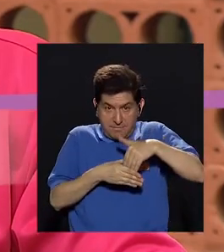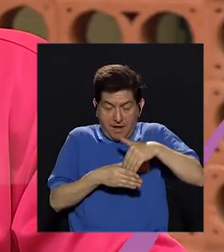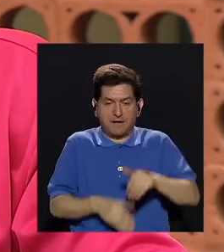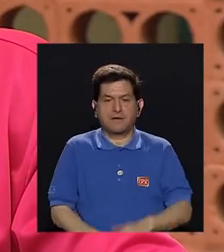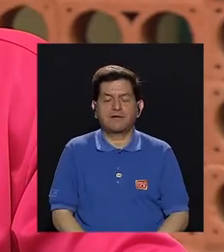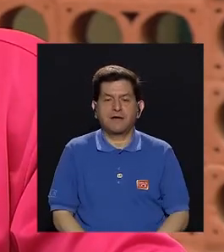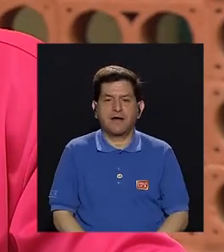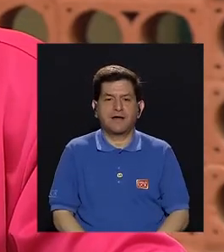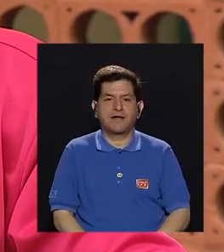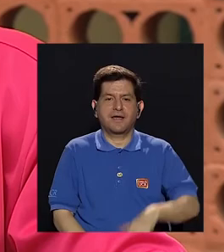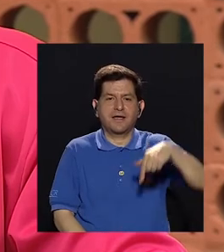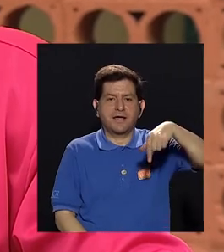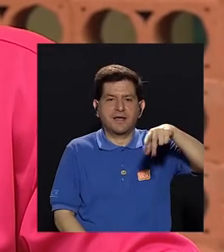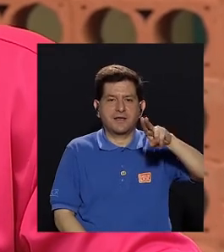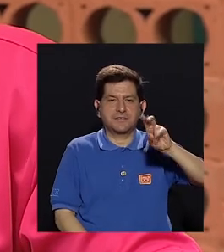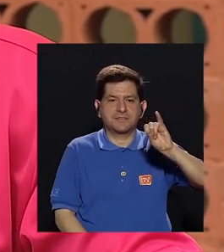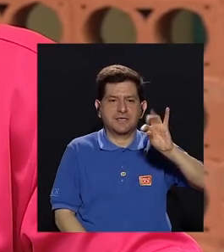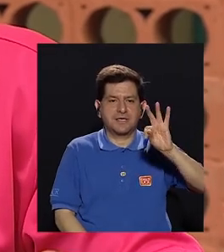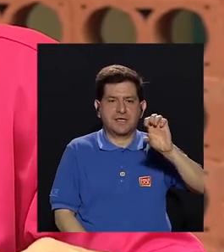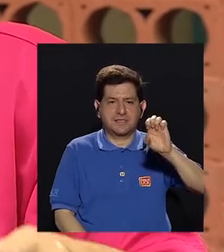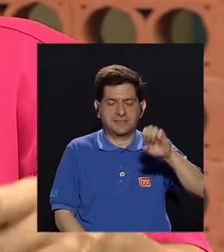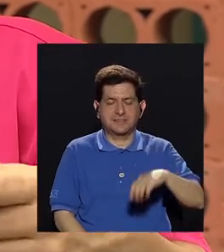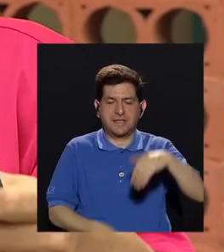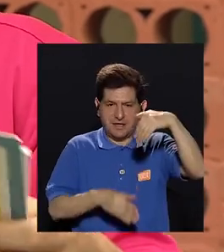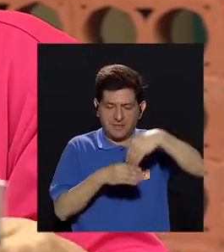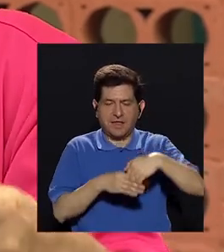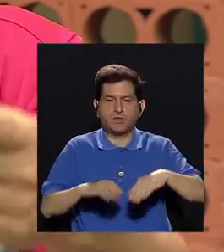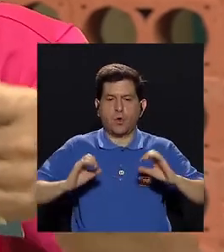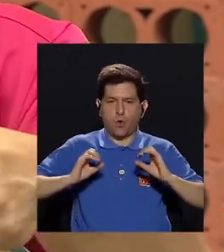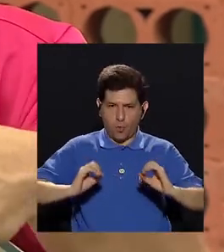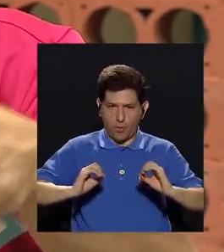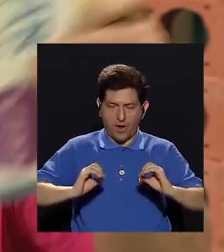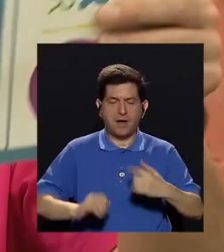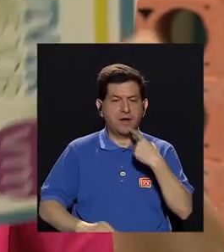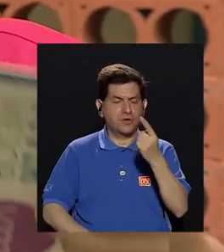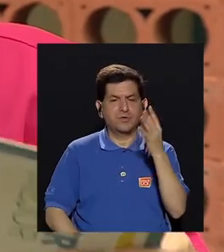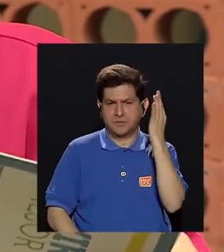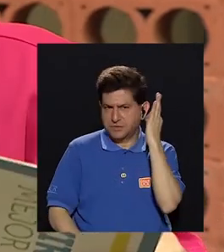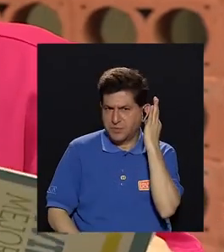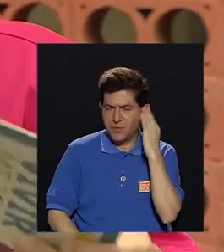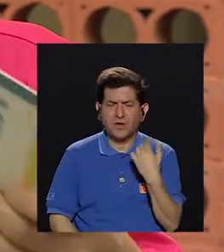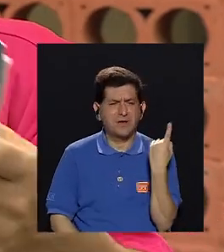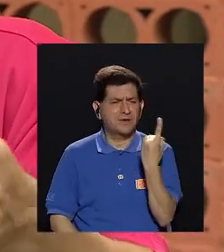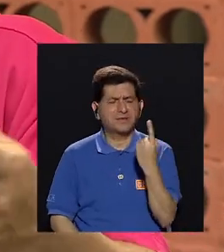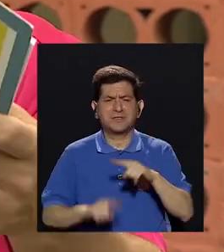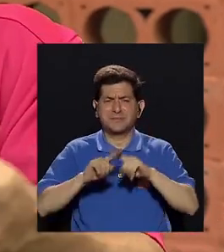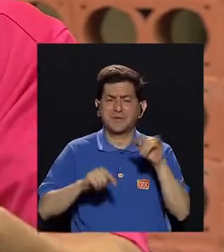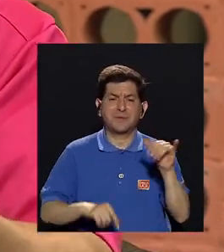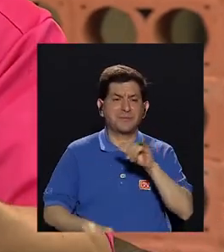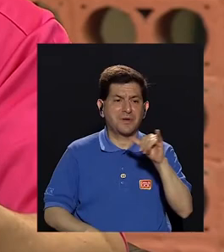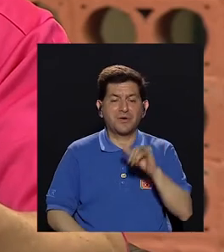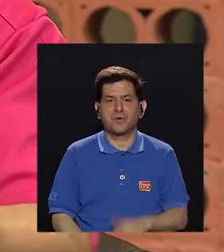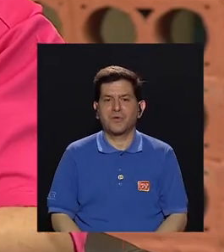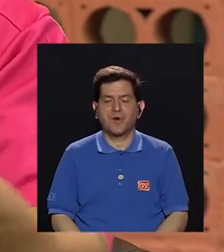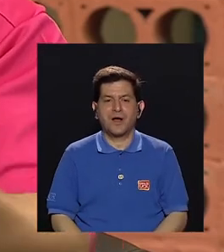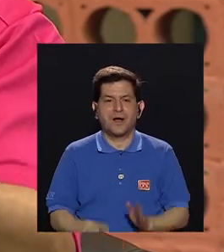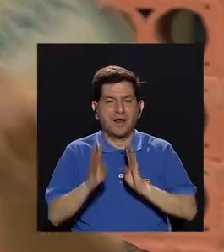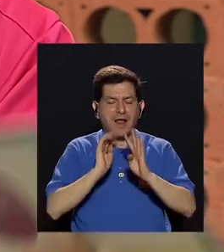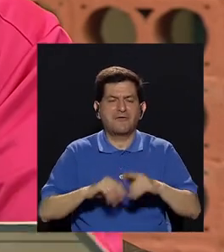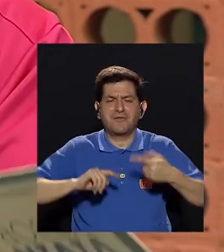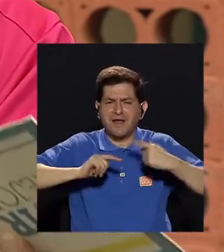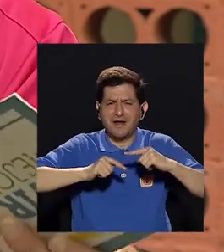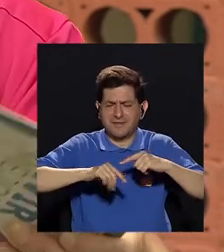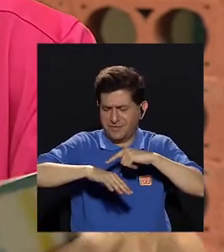es de los quistes en el ovario. Okay. Que eso, todo el mundo habla de quistes en el ovario, pero eso es como hablar del